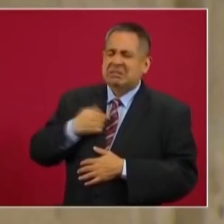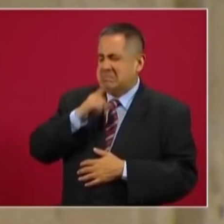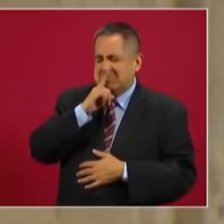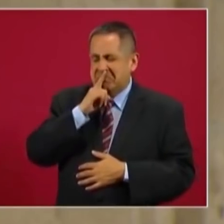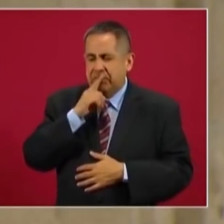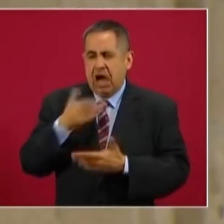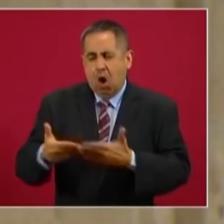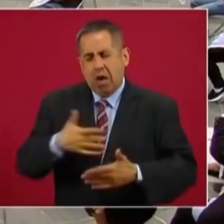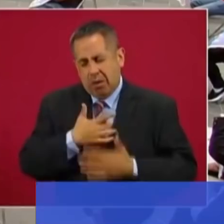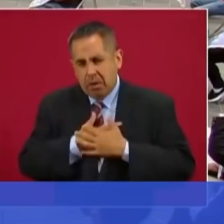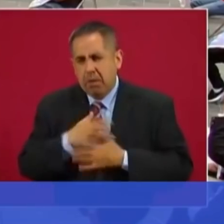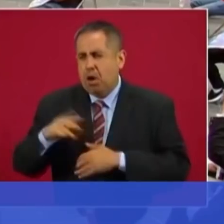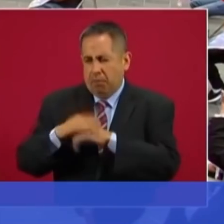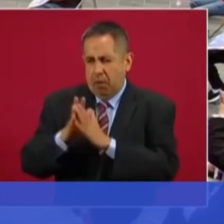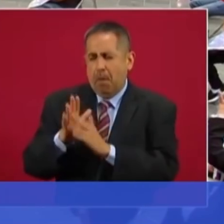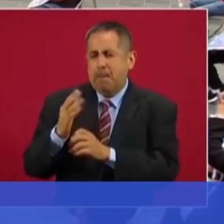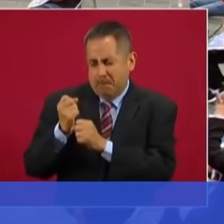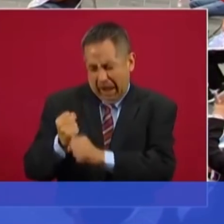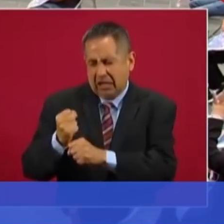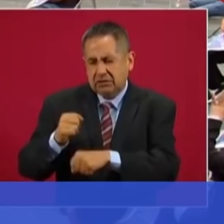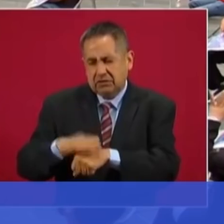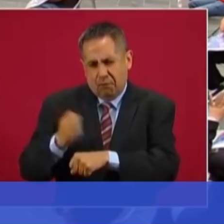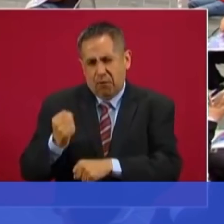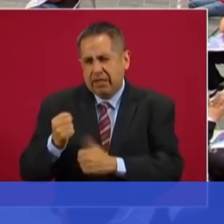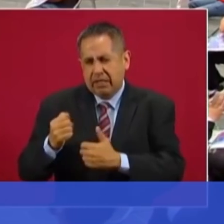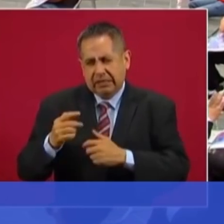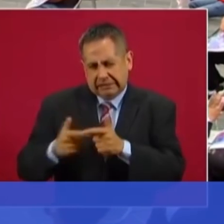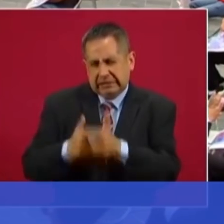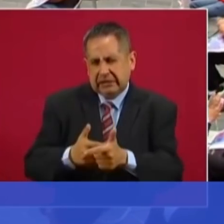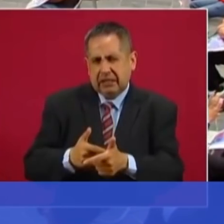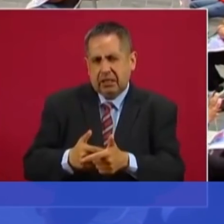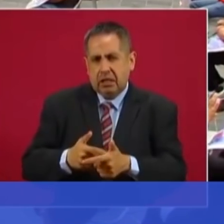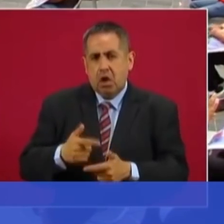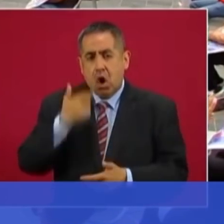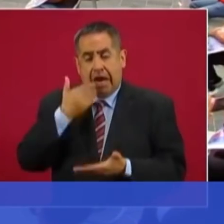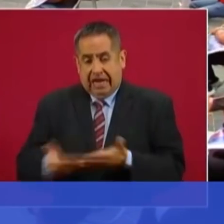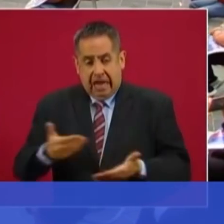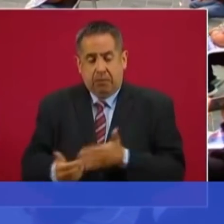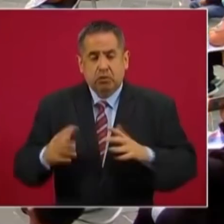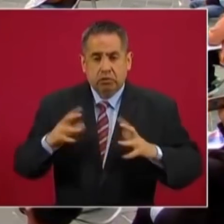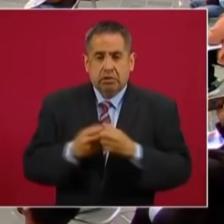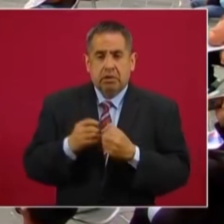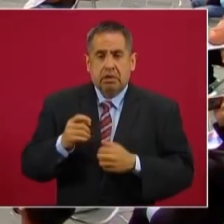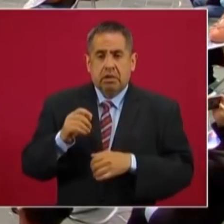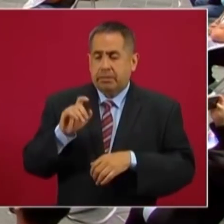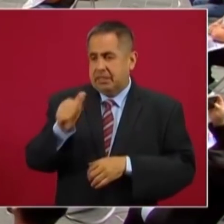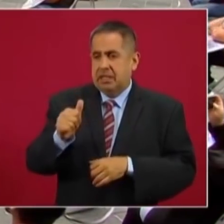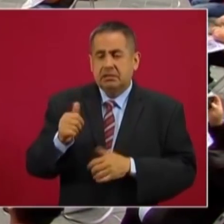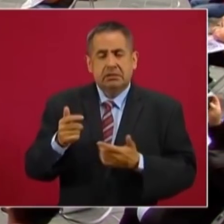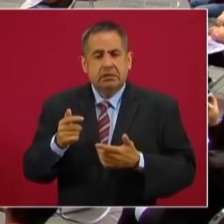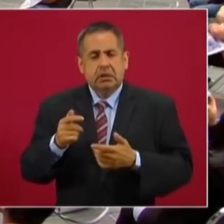pero si pedirle que apriete un poquito más nosotros queríamos llegar hoy 26 pues con algo más no